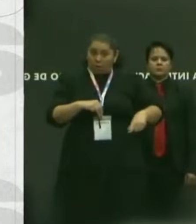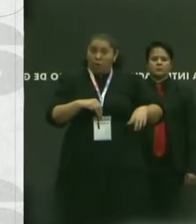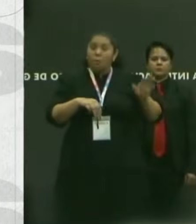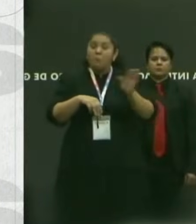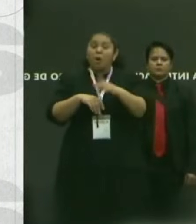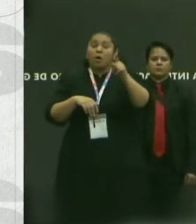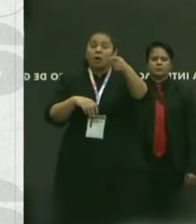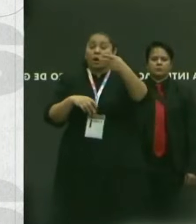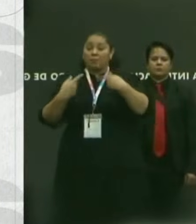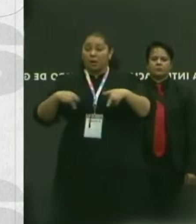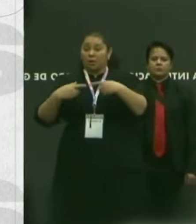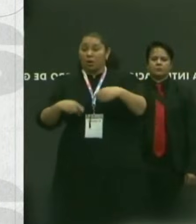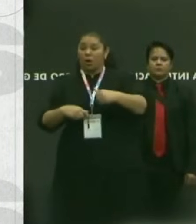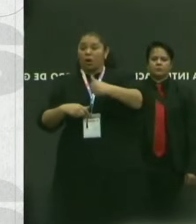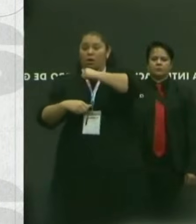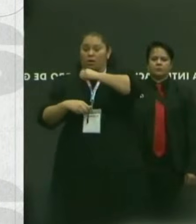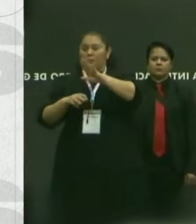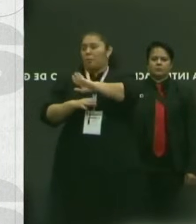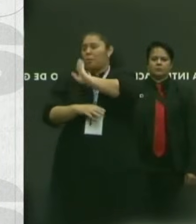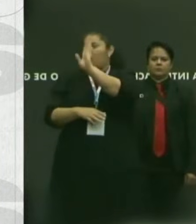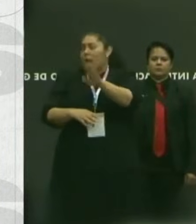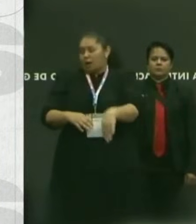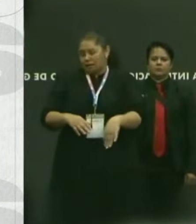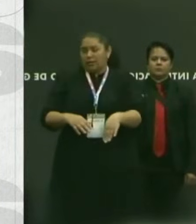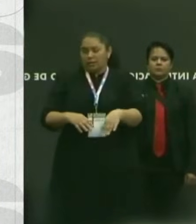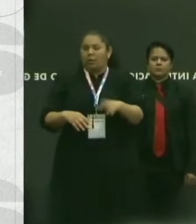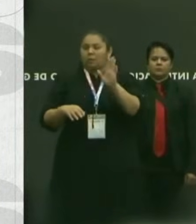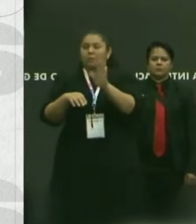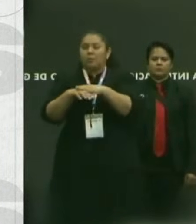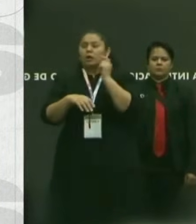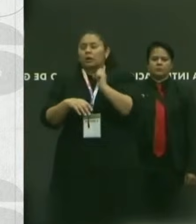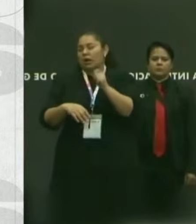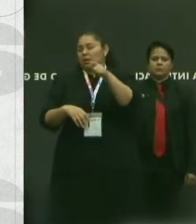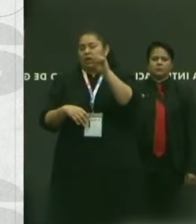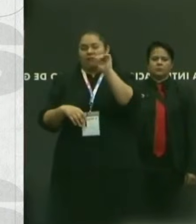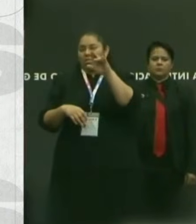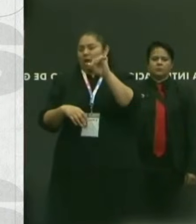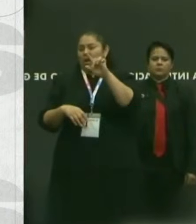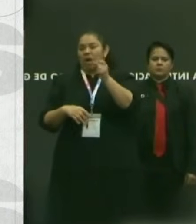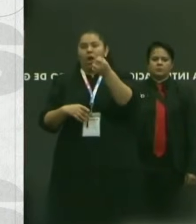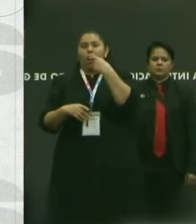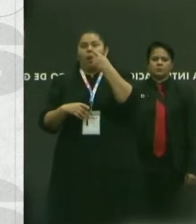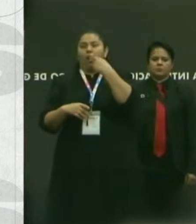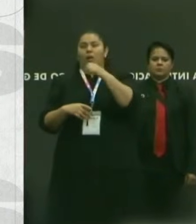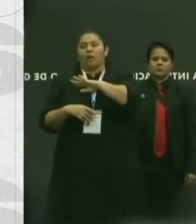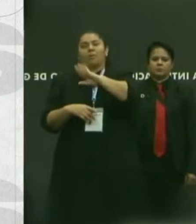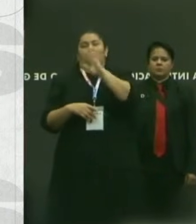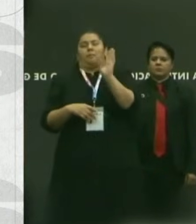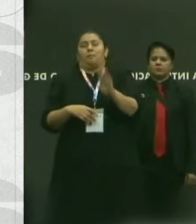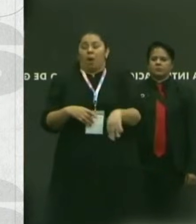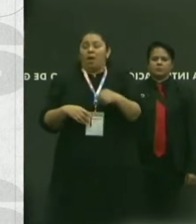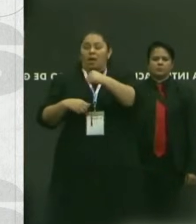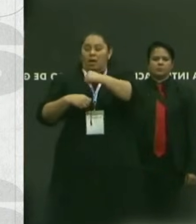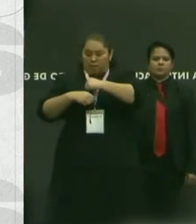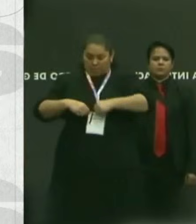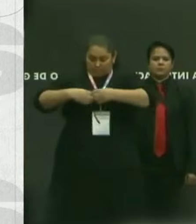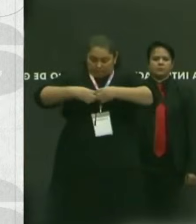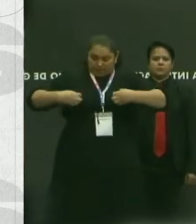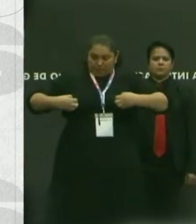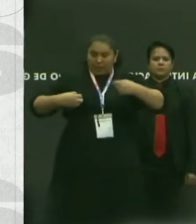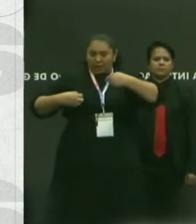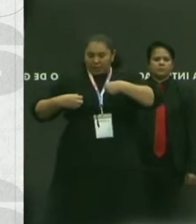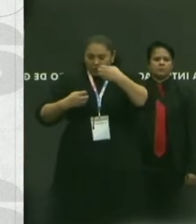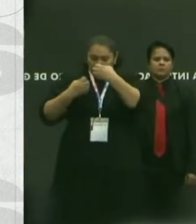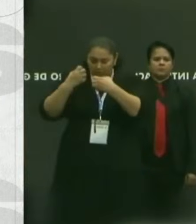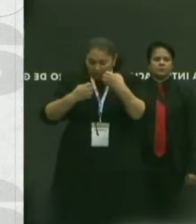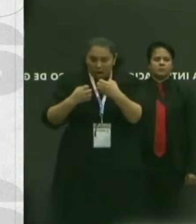pues, sentido en cuanto a pruebas, en cuanto a verdadero análisis, en cuanto a sustento periodístico, que